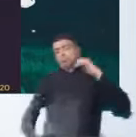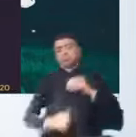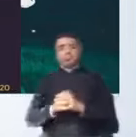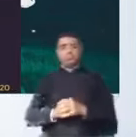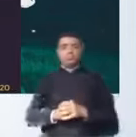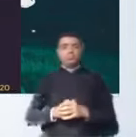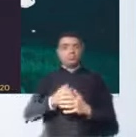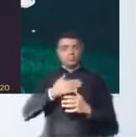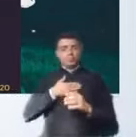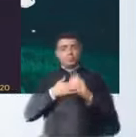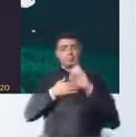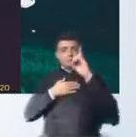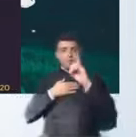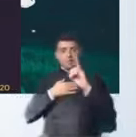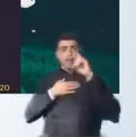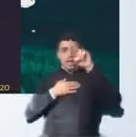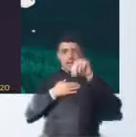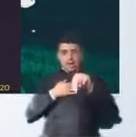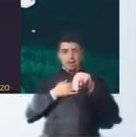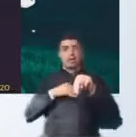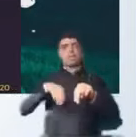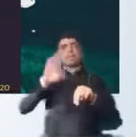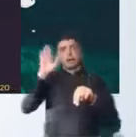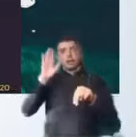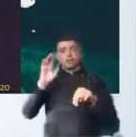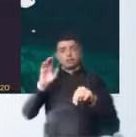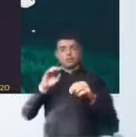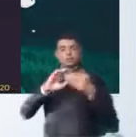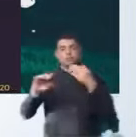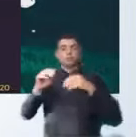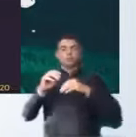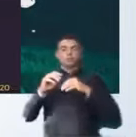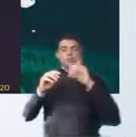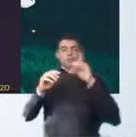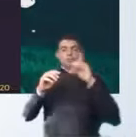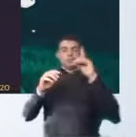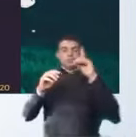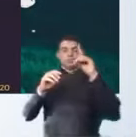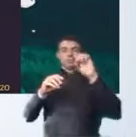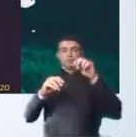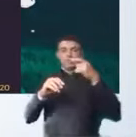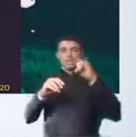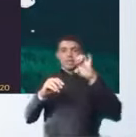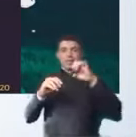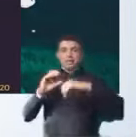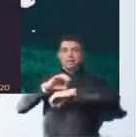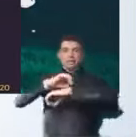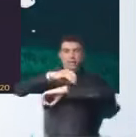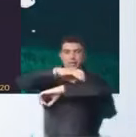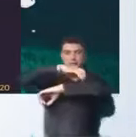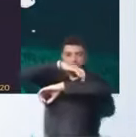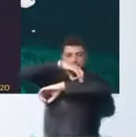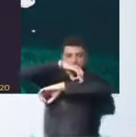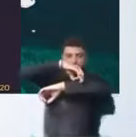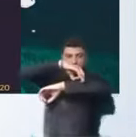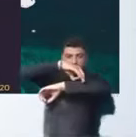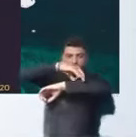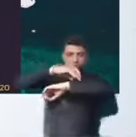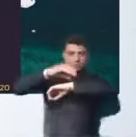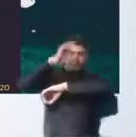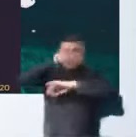es mucho más peligroso. El dengue mata a más personas en mi país, Colombia, que cualquier otra infección viral.